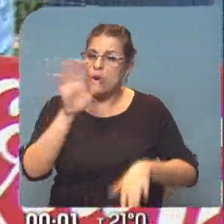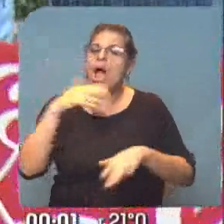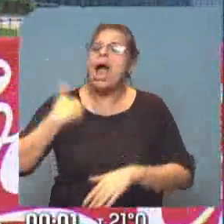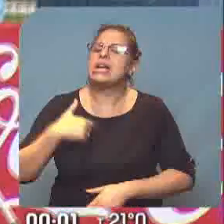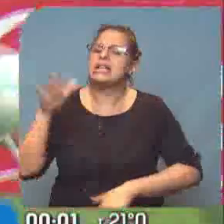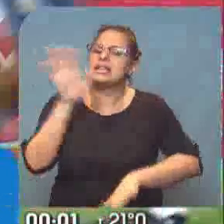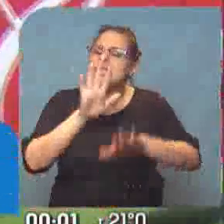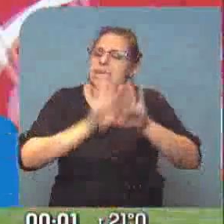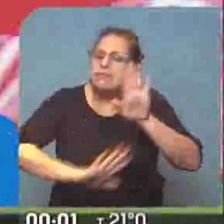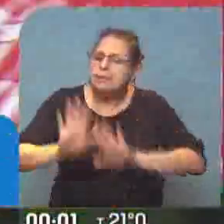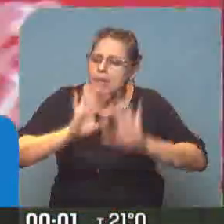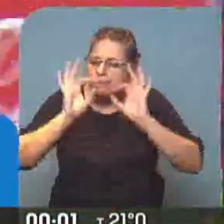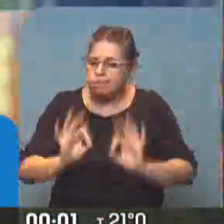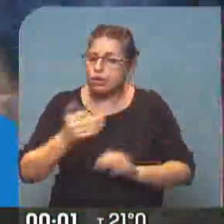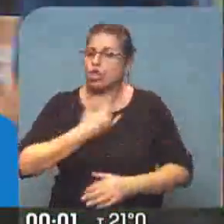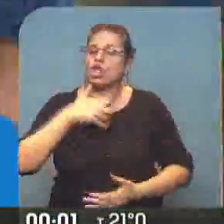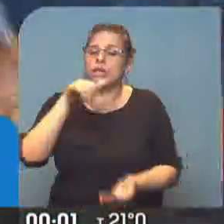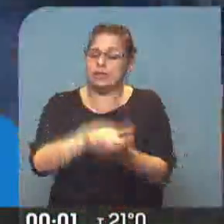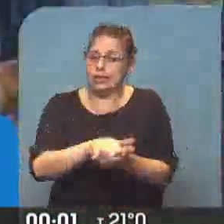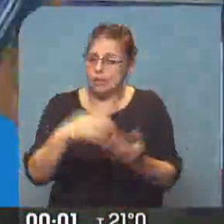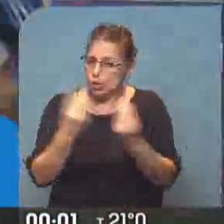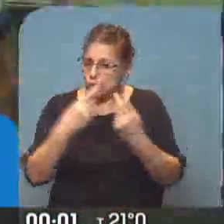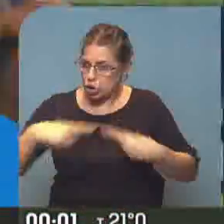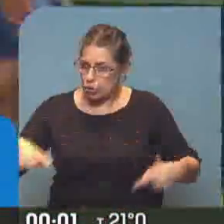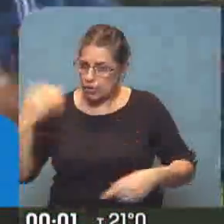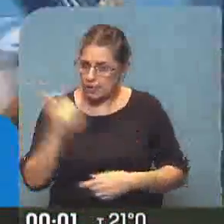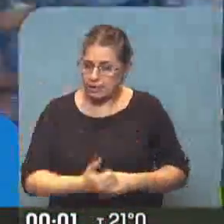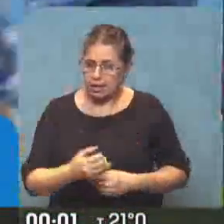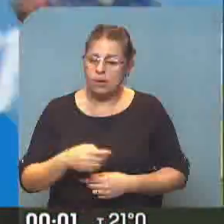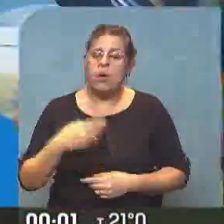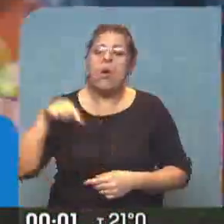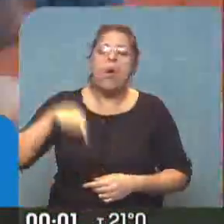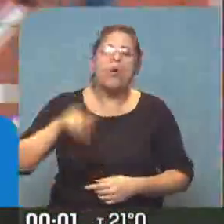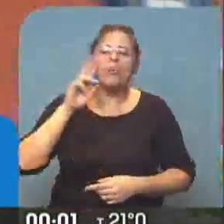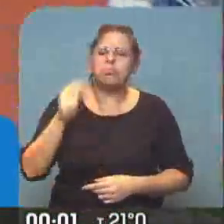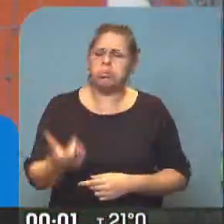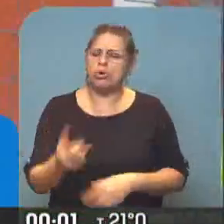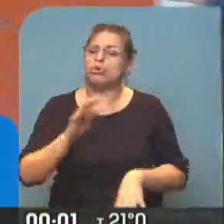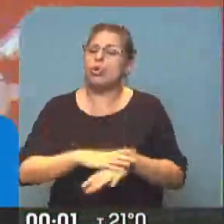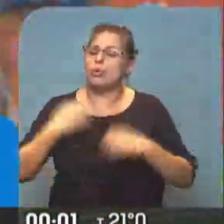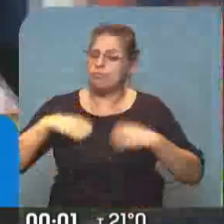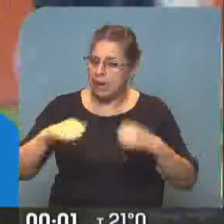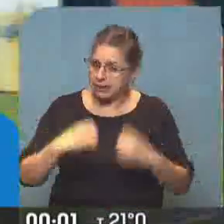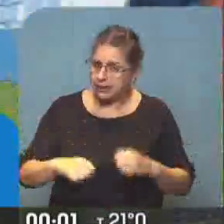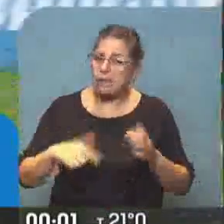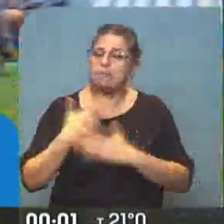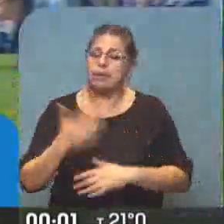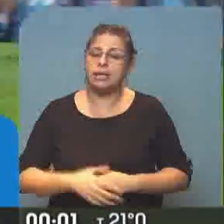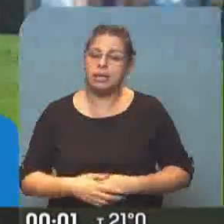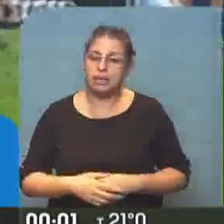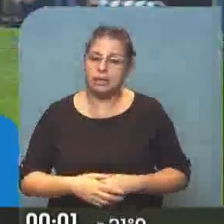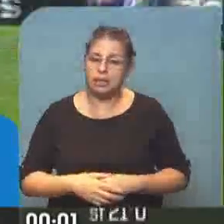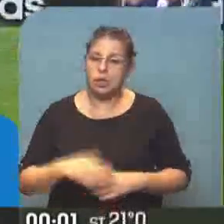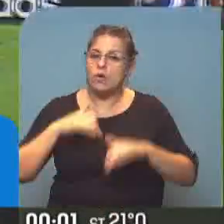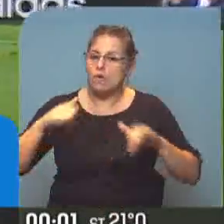en el predio de Ezeiza con muchísimas noticias. Hoy vimos muy poco de la práctica, pero sí nos nutrimos de